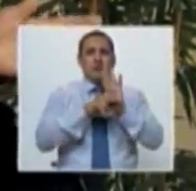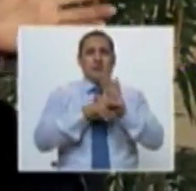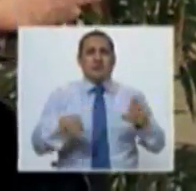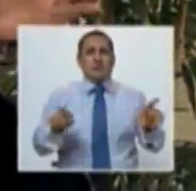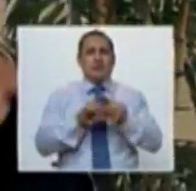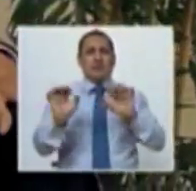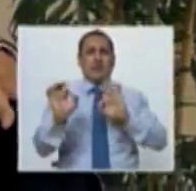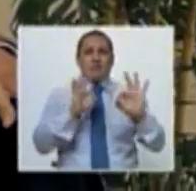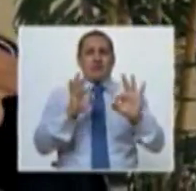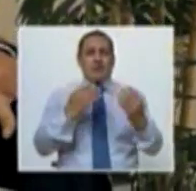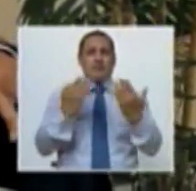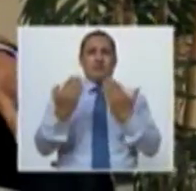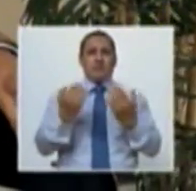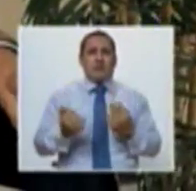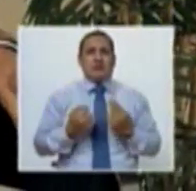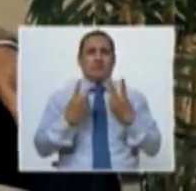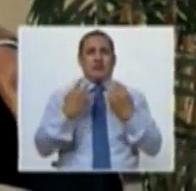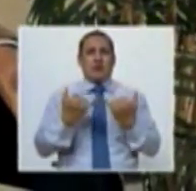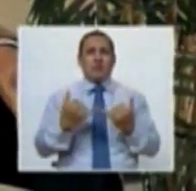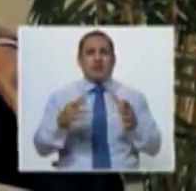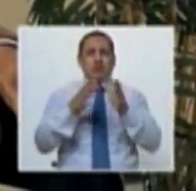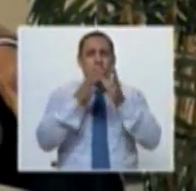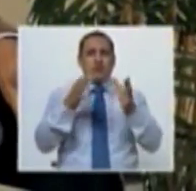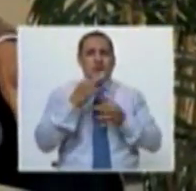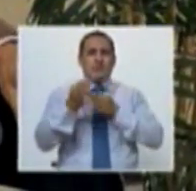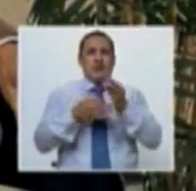la misma manera que, no sé,